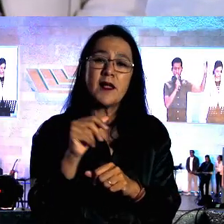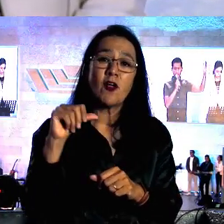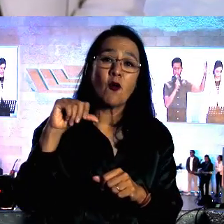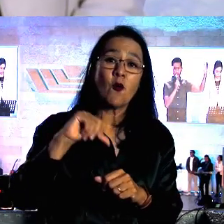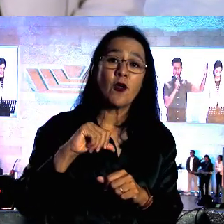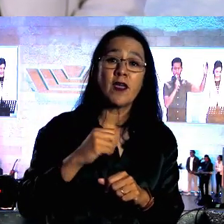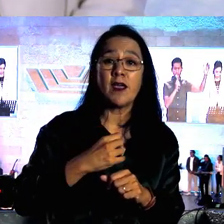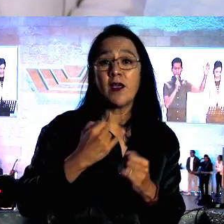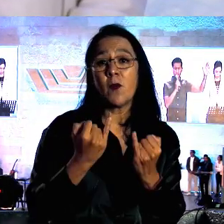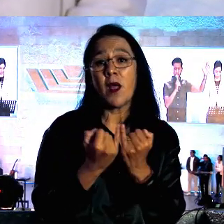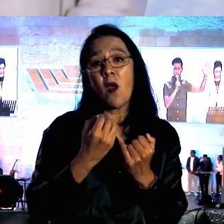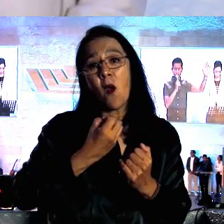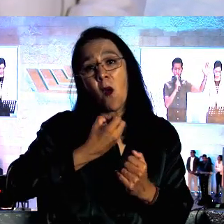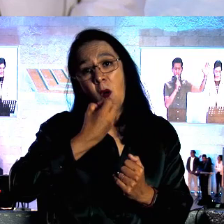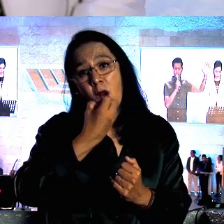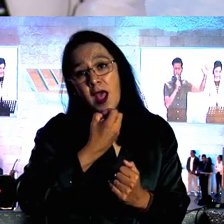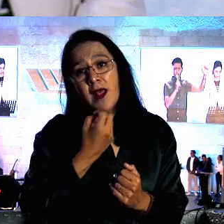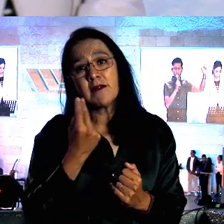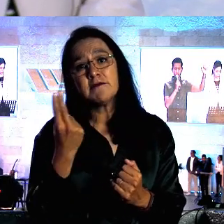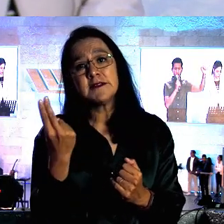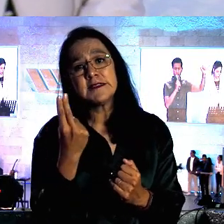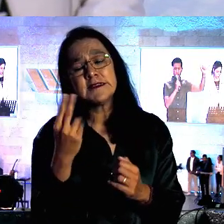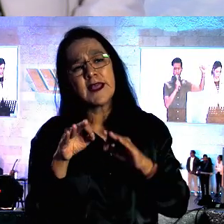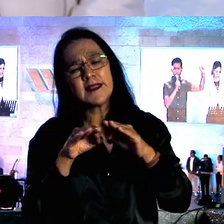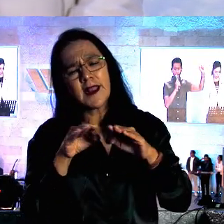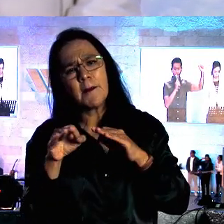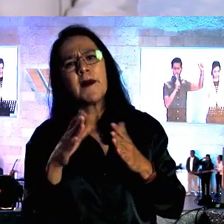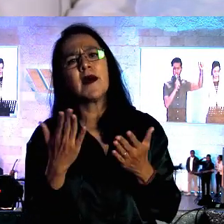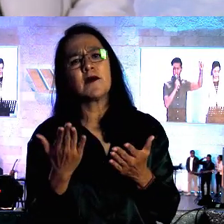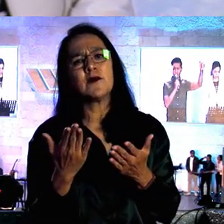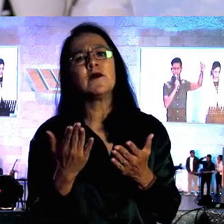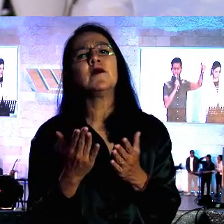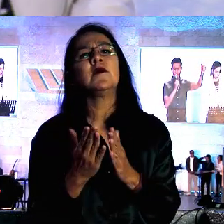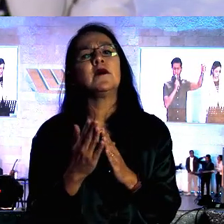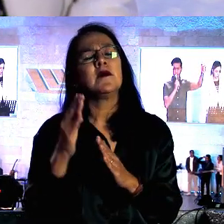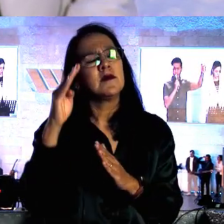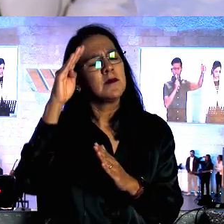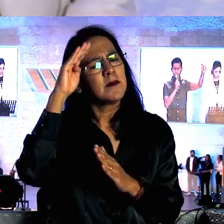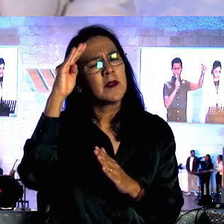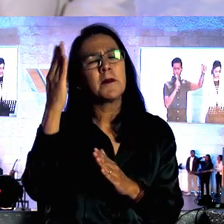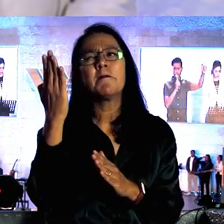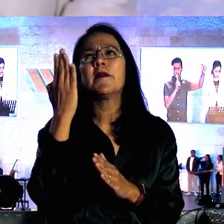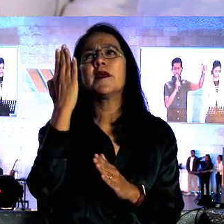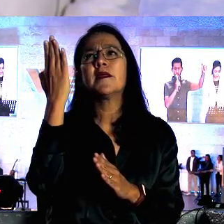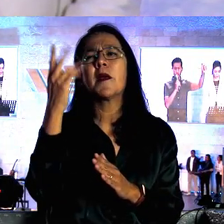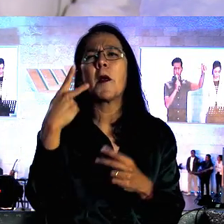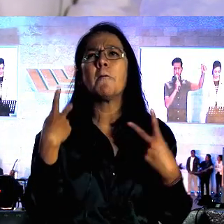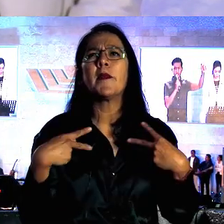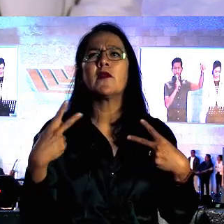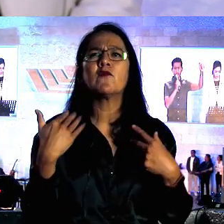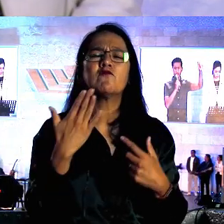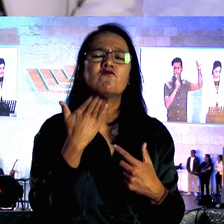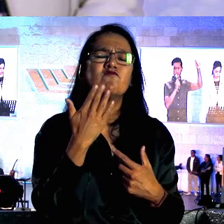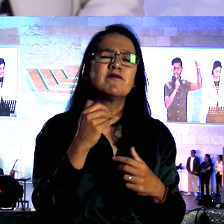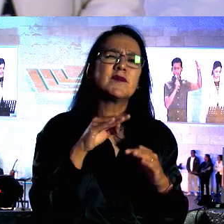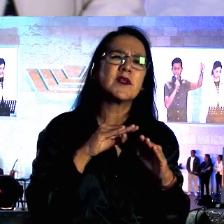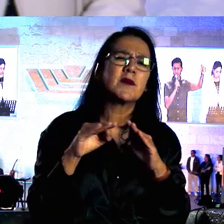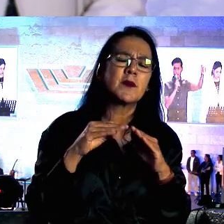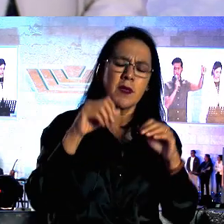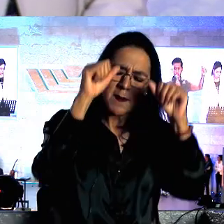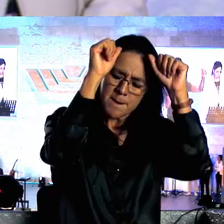orábamos en la mañana tiene necesidad de ese trabajo Señor queremos Padre pedirte también por ello Señor tú bendice para que